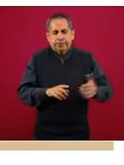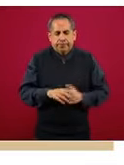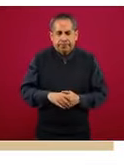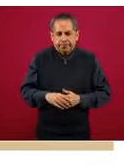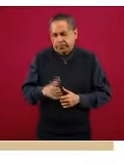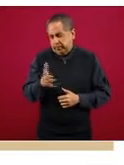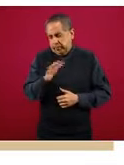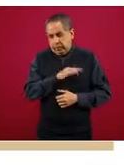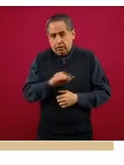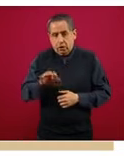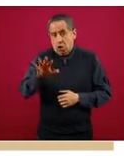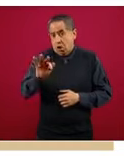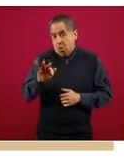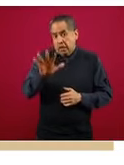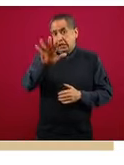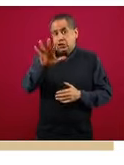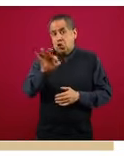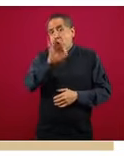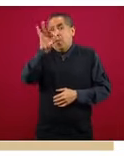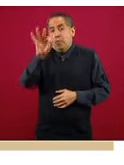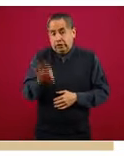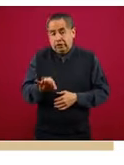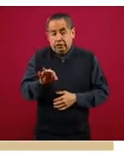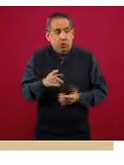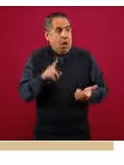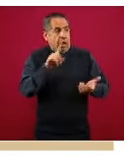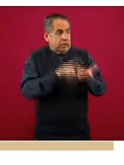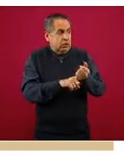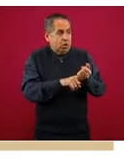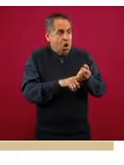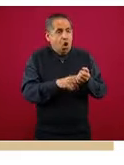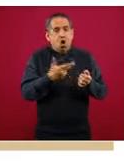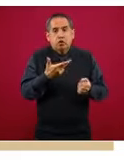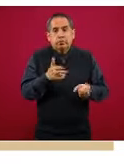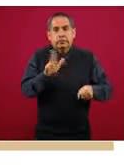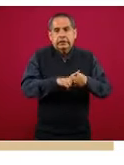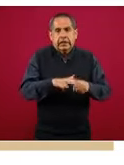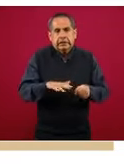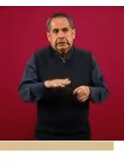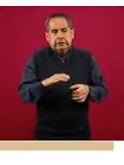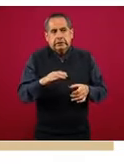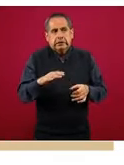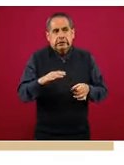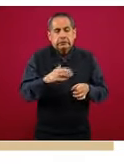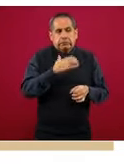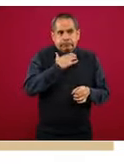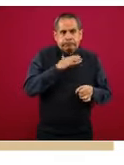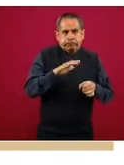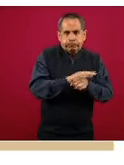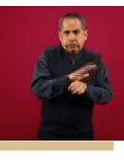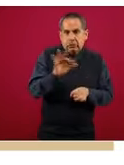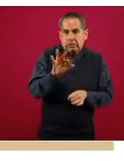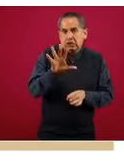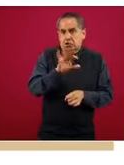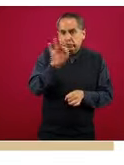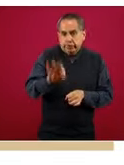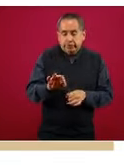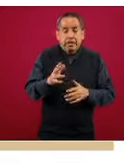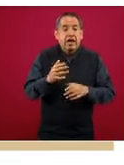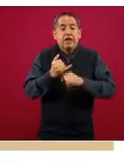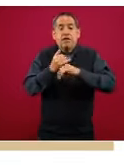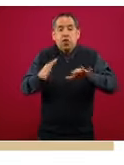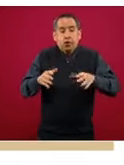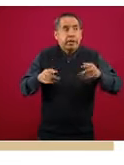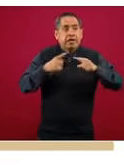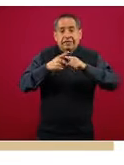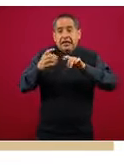En promedio tenemos 45% de ocupación hospitalaria a nivel nacional y tenemos, de acuerdo al informe que